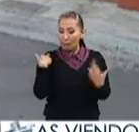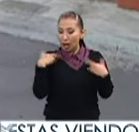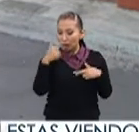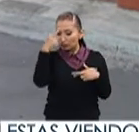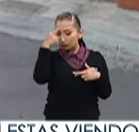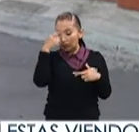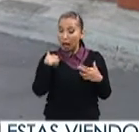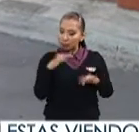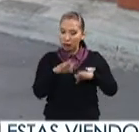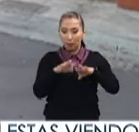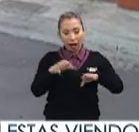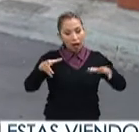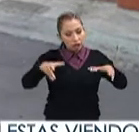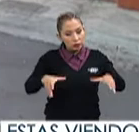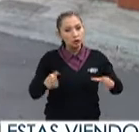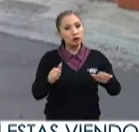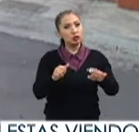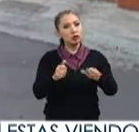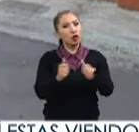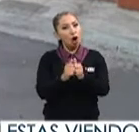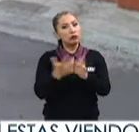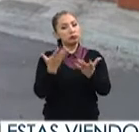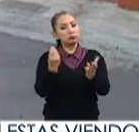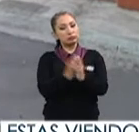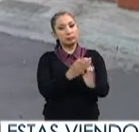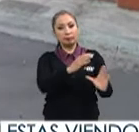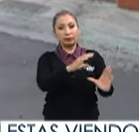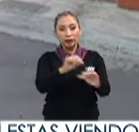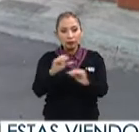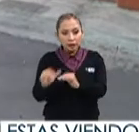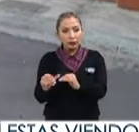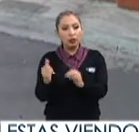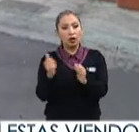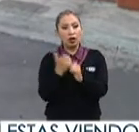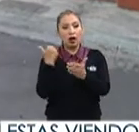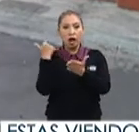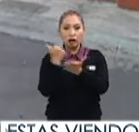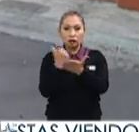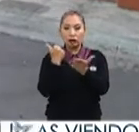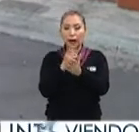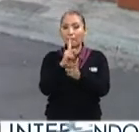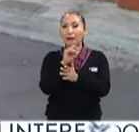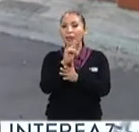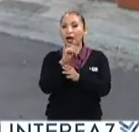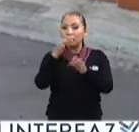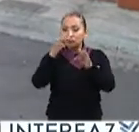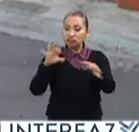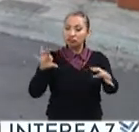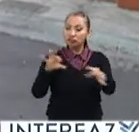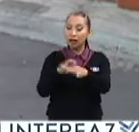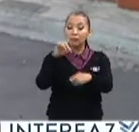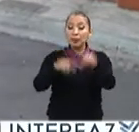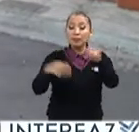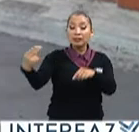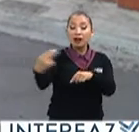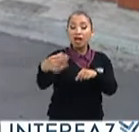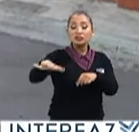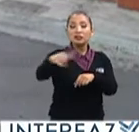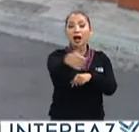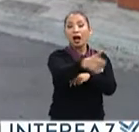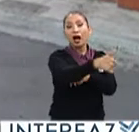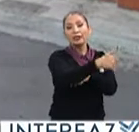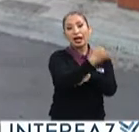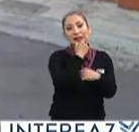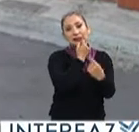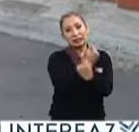llevar a trabajar bajo una enseñanza y con una ayuda pedagógica ajustada según las necesidades